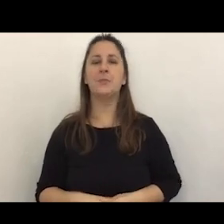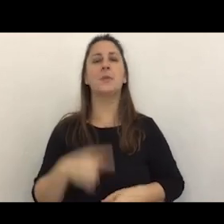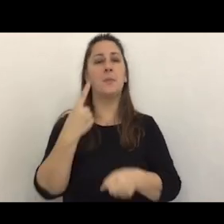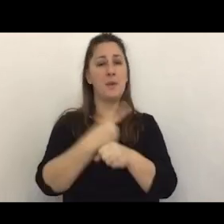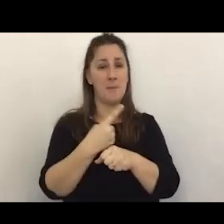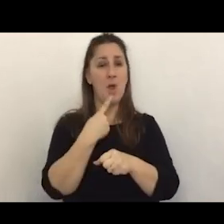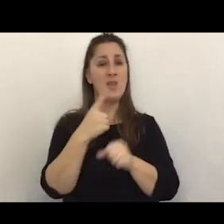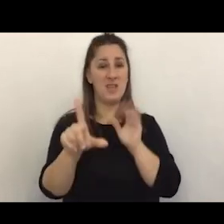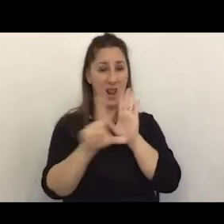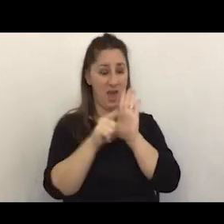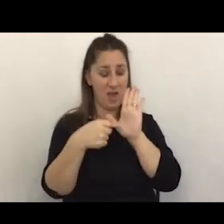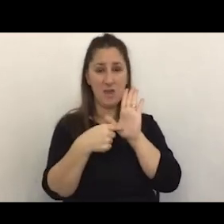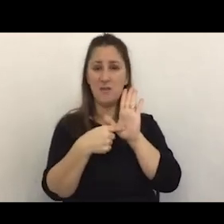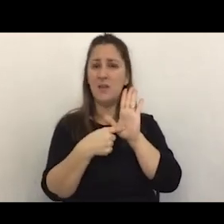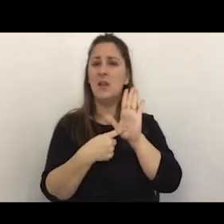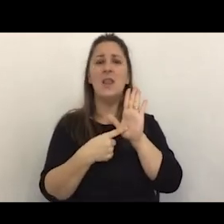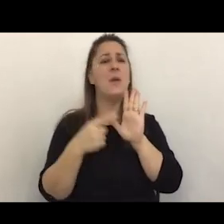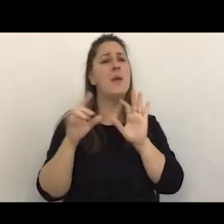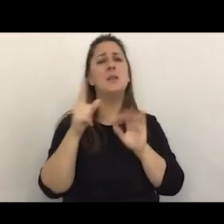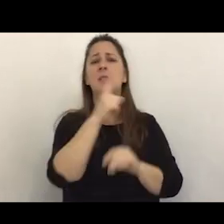ser pleno y libre.